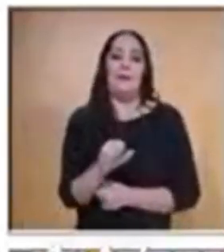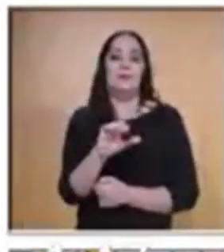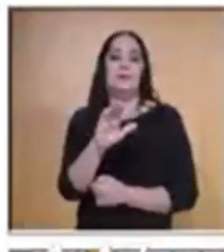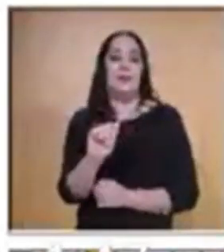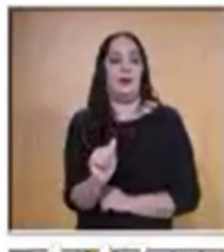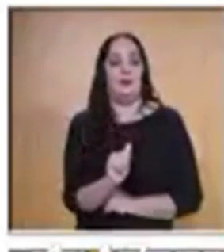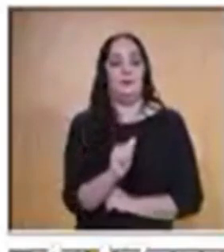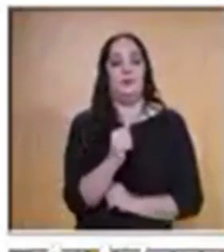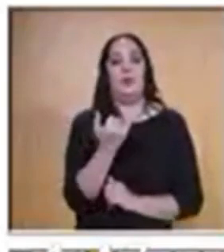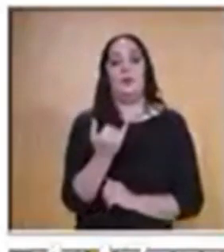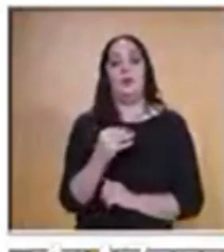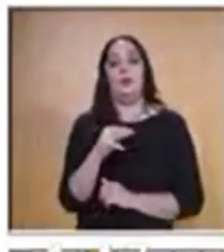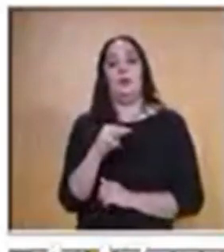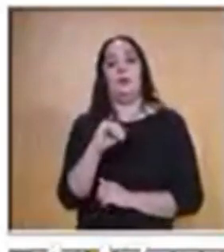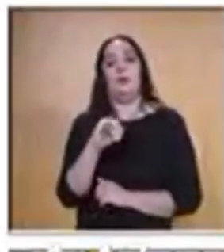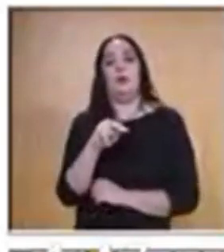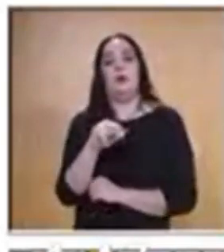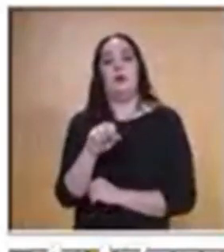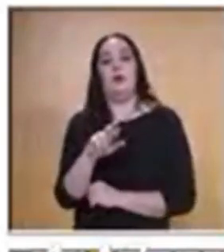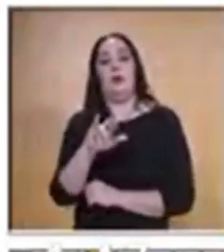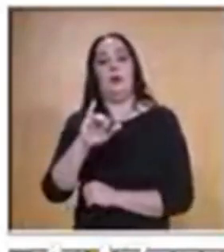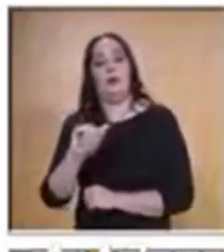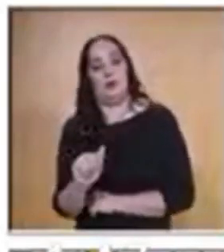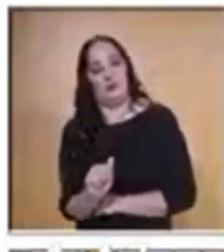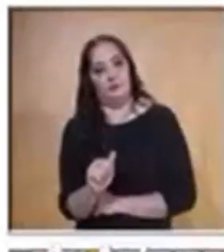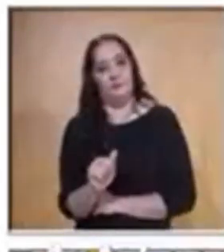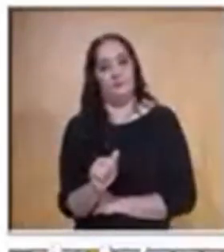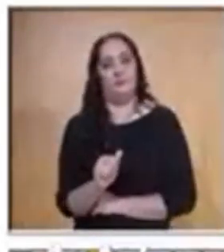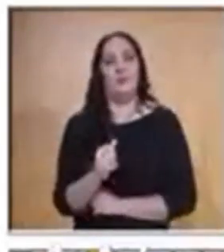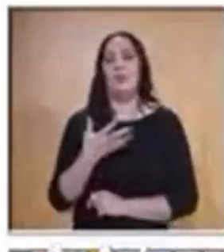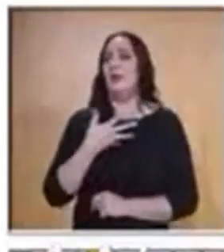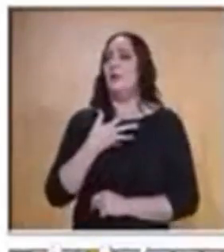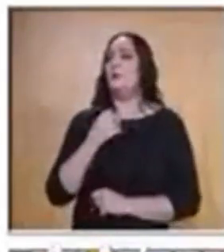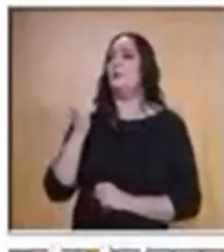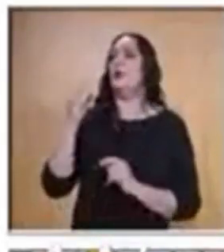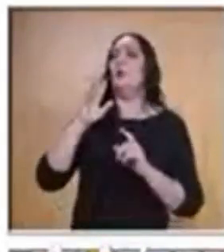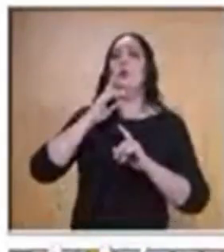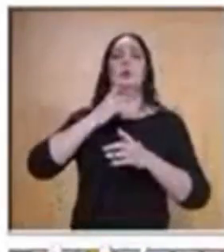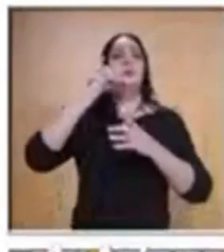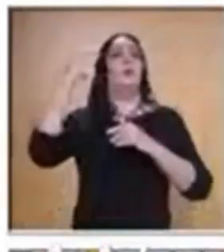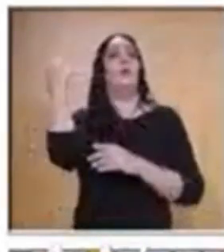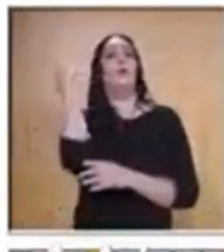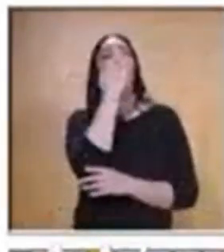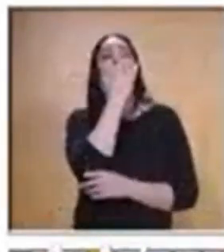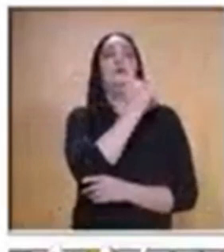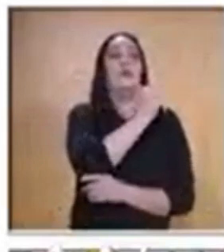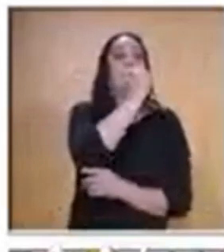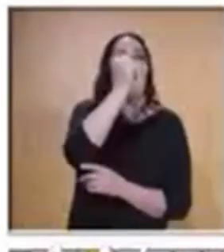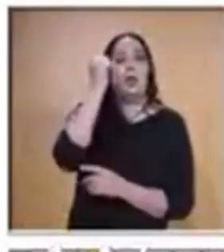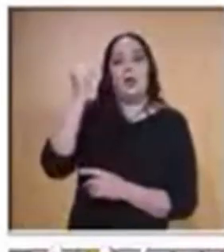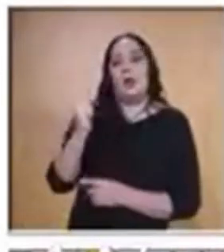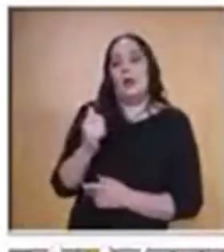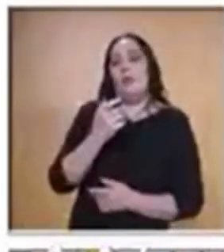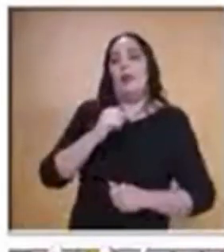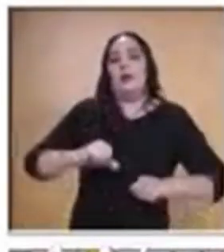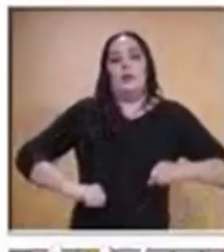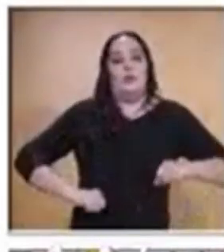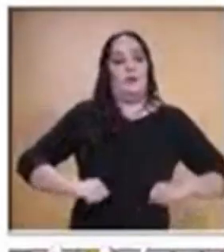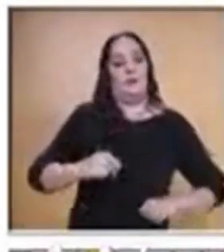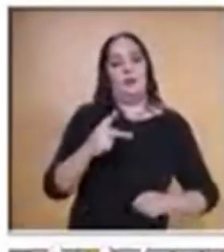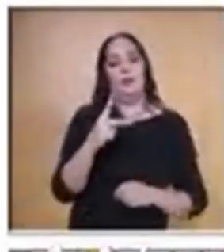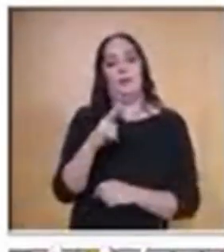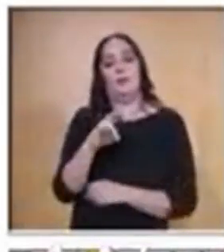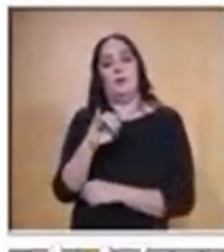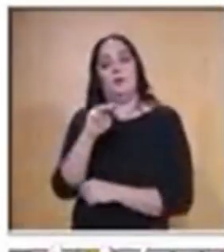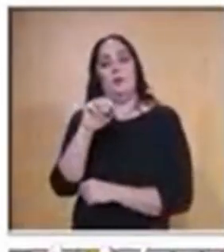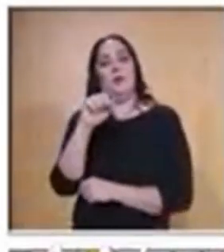la minería. Y tenemos en pantalla algunas imágenes representativas de cada una de estas actividades primarias. En